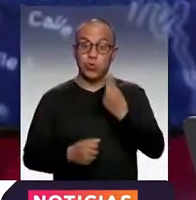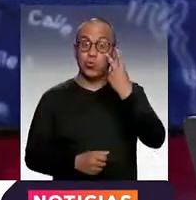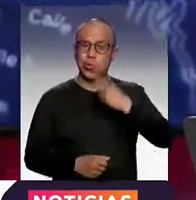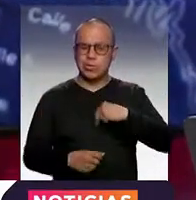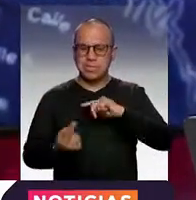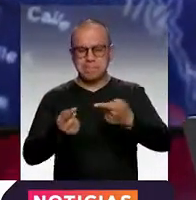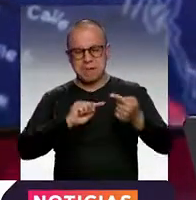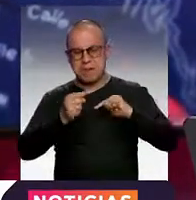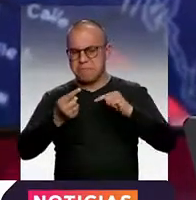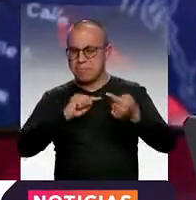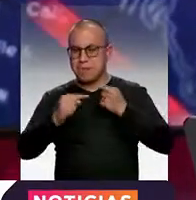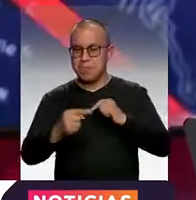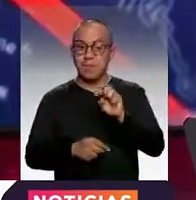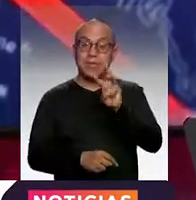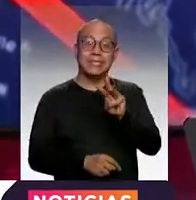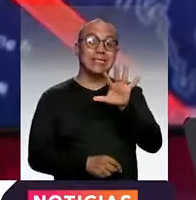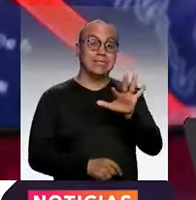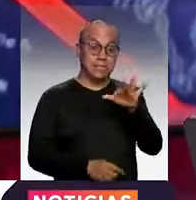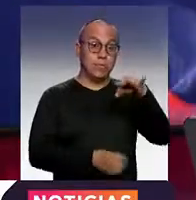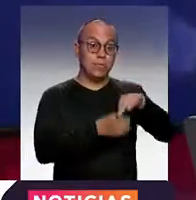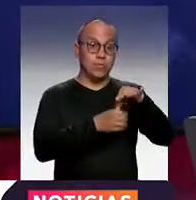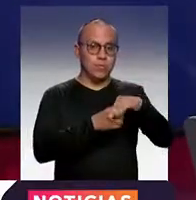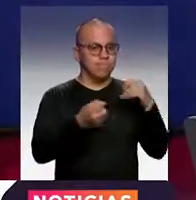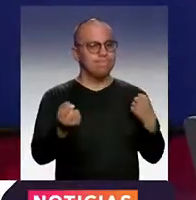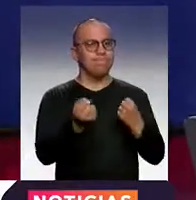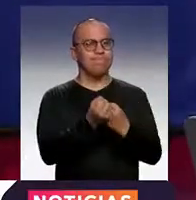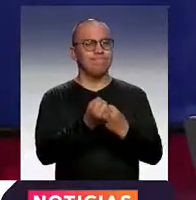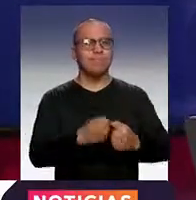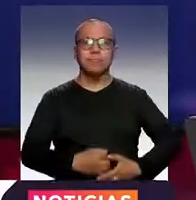de discusión con 35 votos a favor.